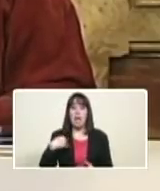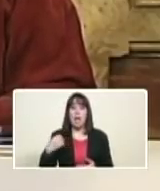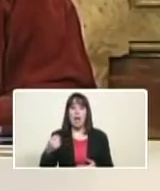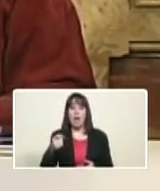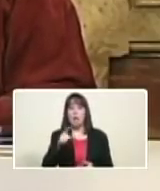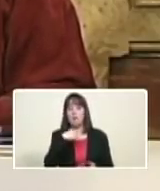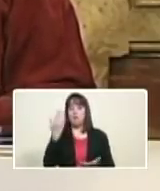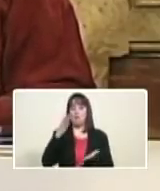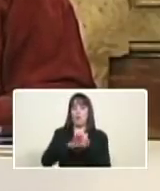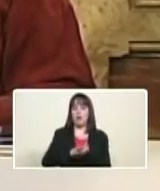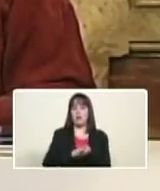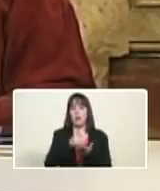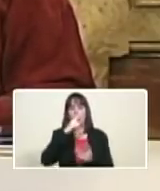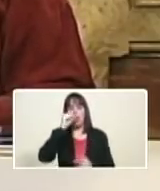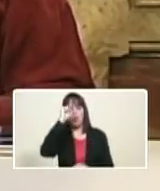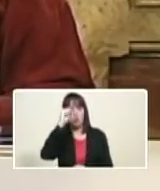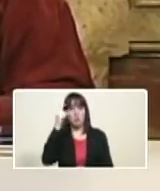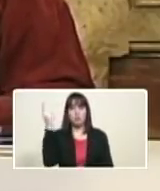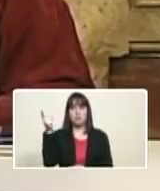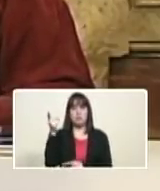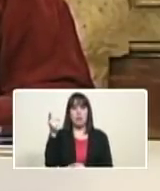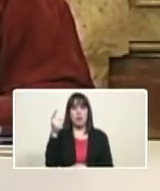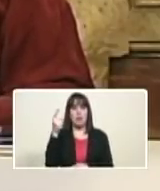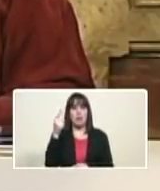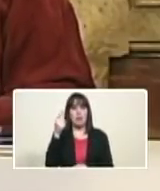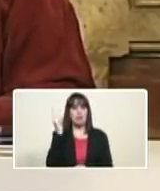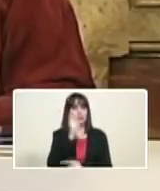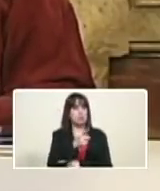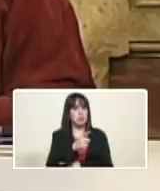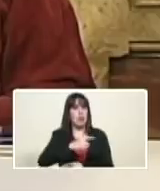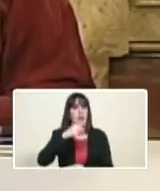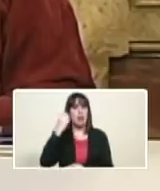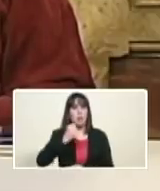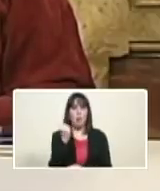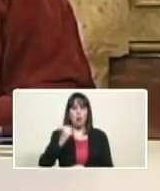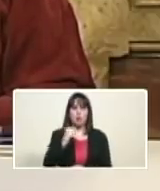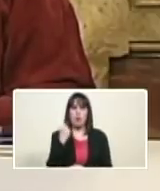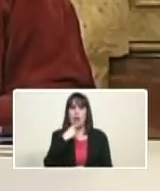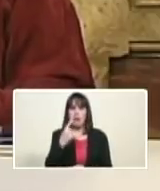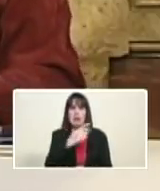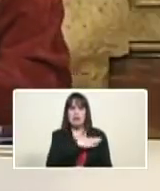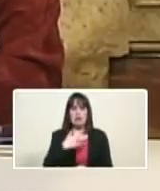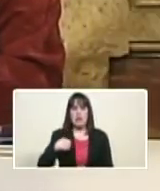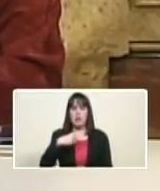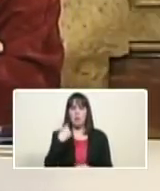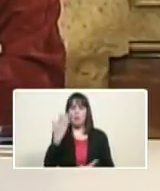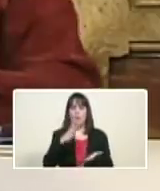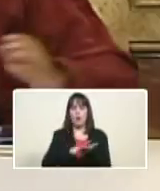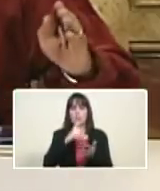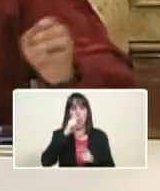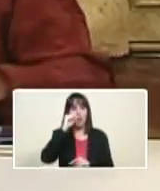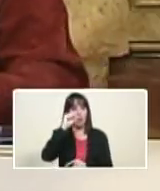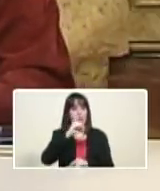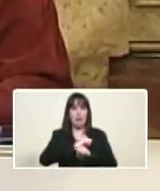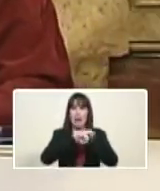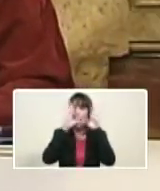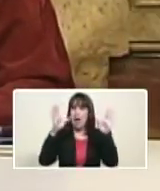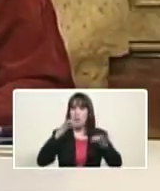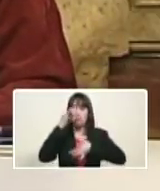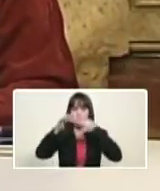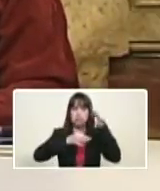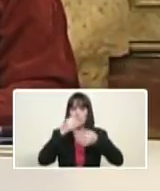matarme. Juan Manuel Santos dirigió desde el Palacio Presidencial de Nariño en Bogotá el plan para asesinarme. Y ya está cada vez más claro ese